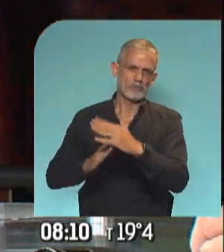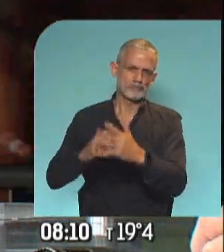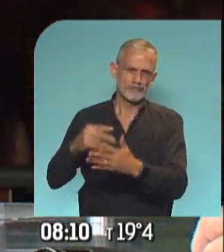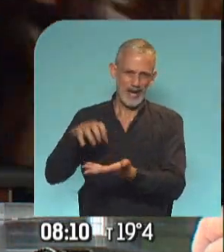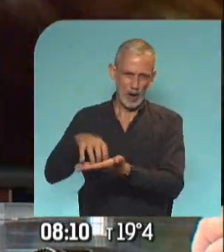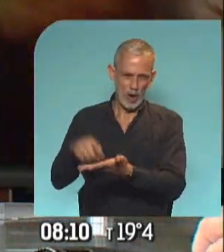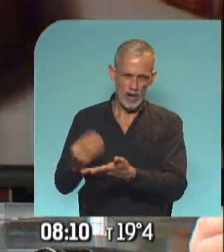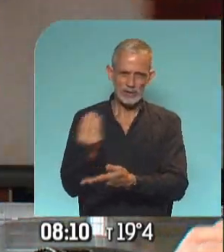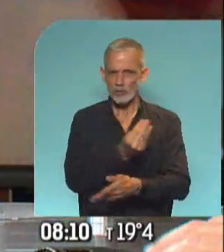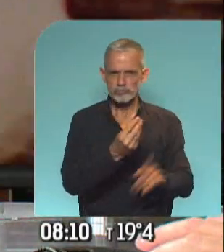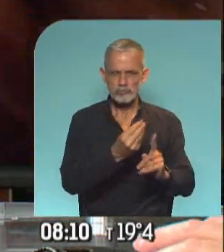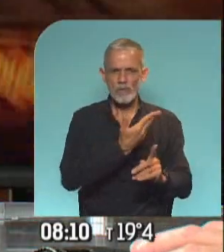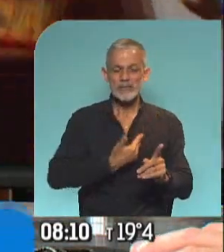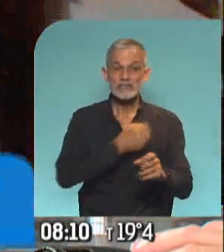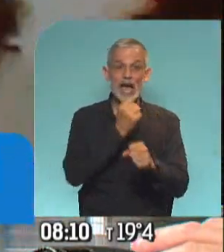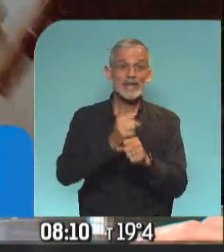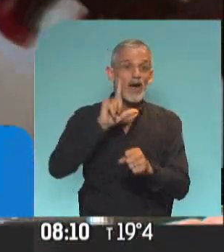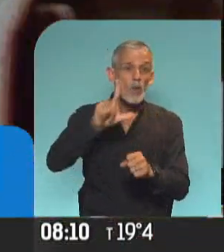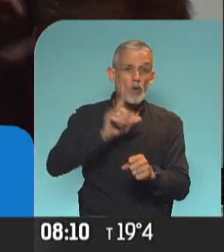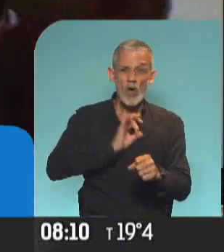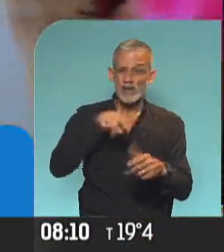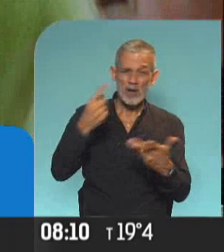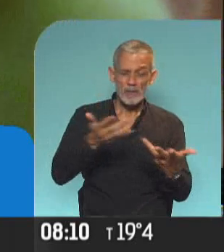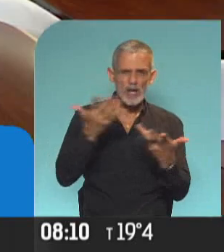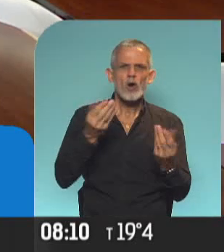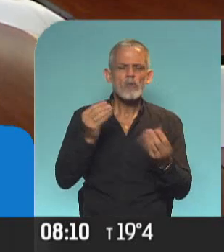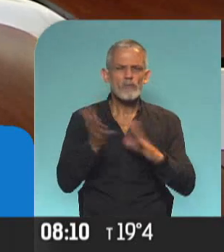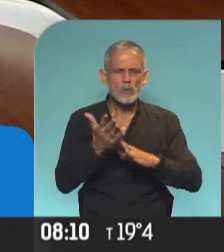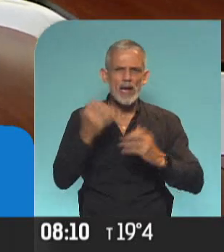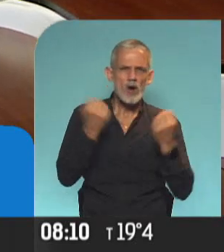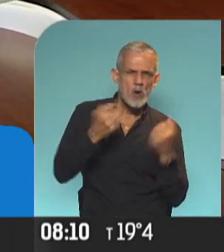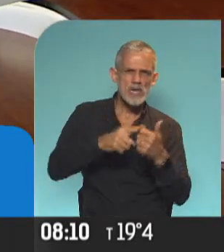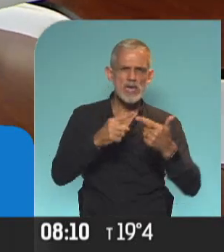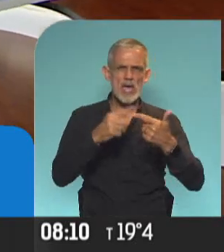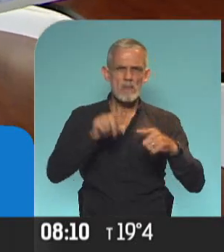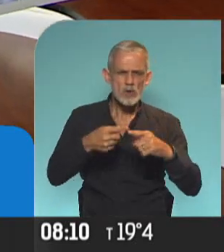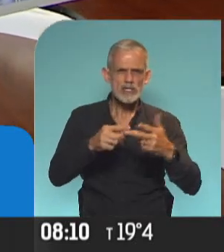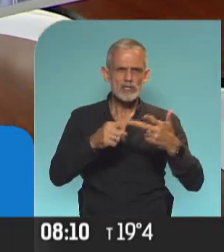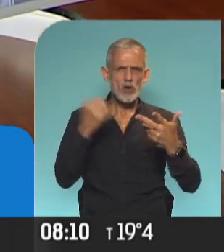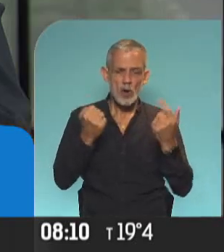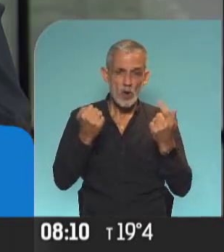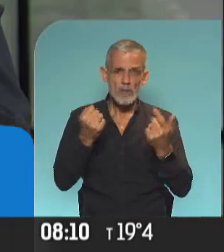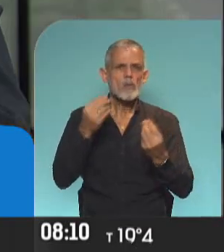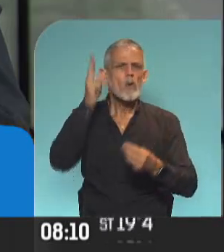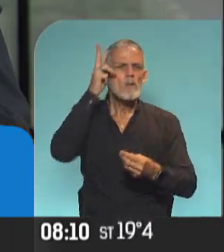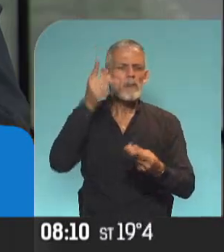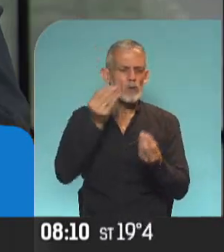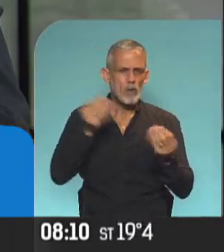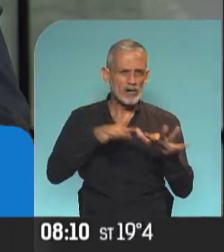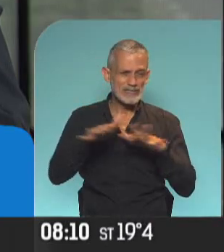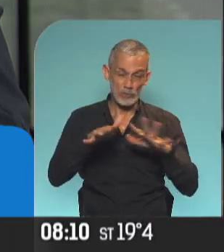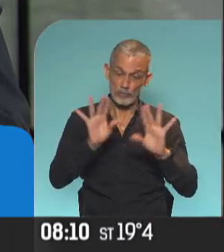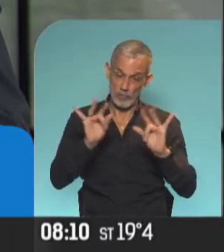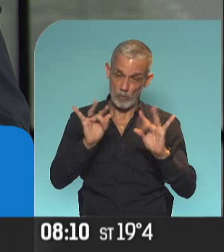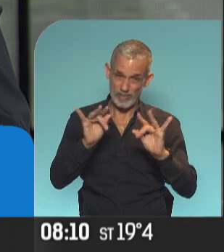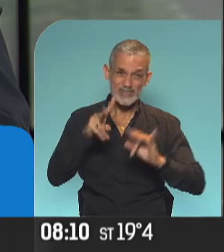Perú hasta julio del año que viene, ¿cómo queda el país en lo político, en lo económico, en lo institucional? Bueno, mal. La situación es